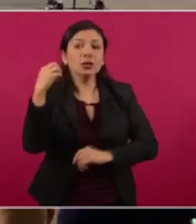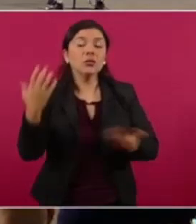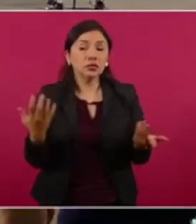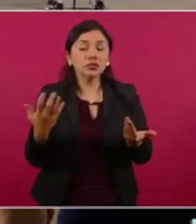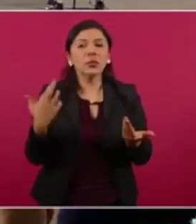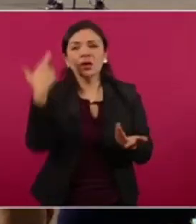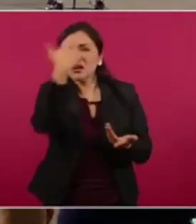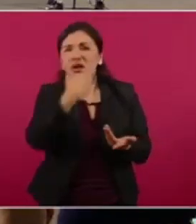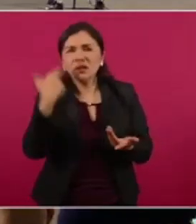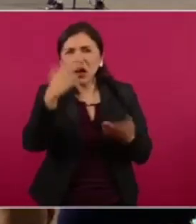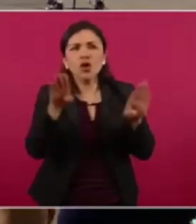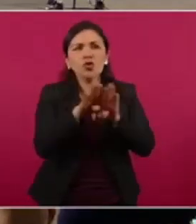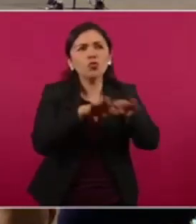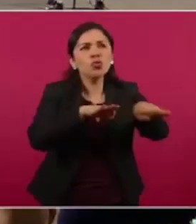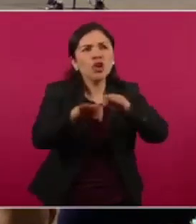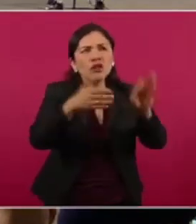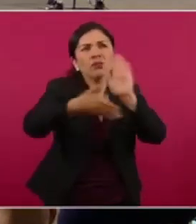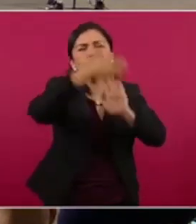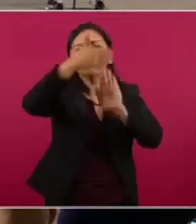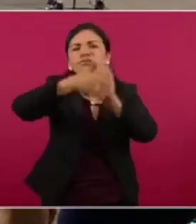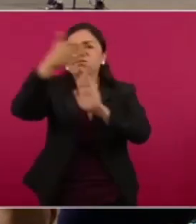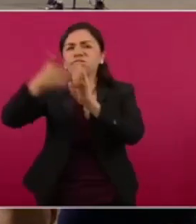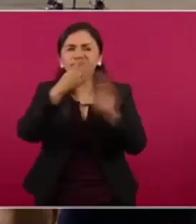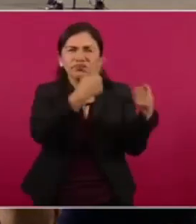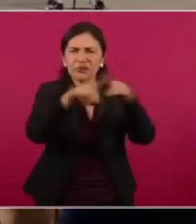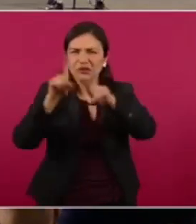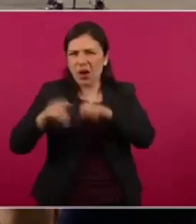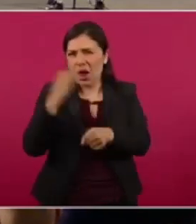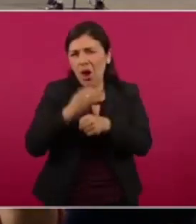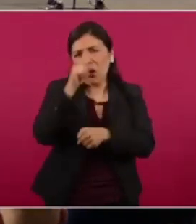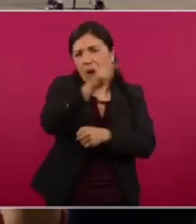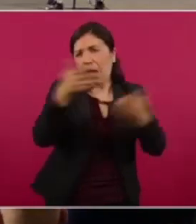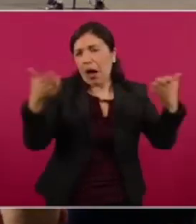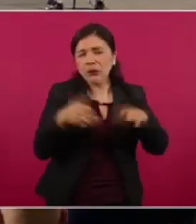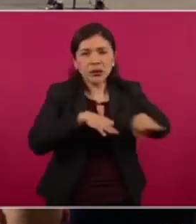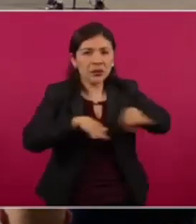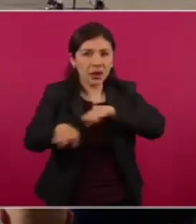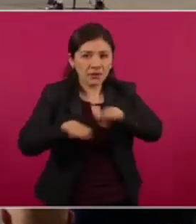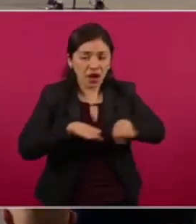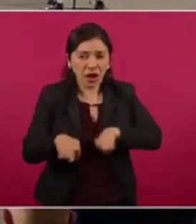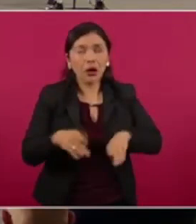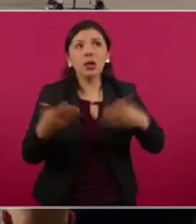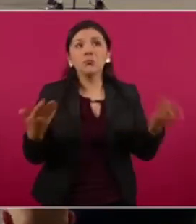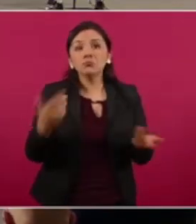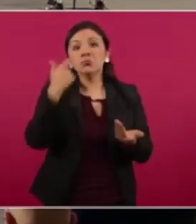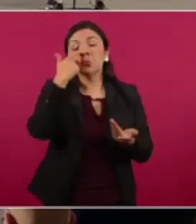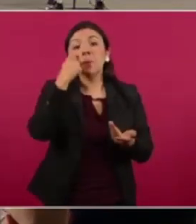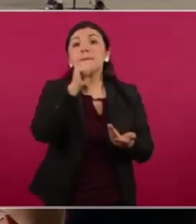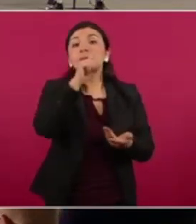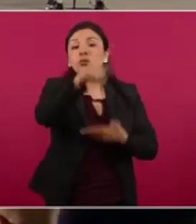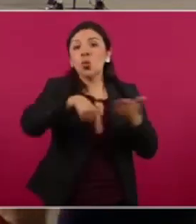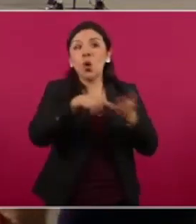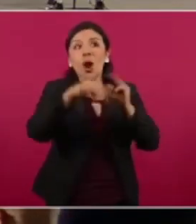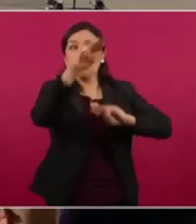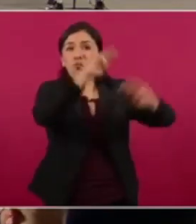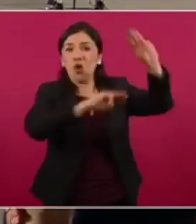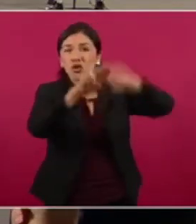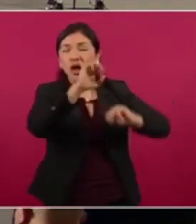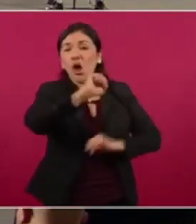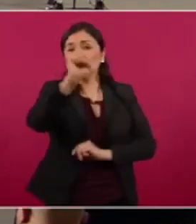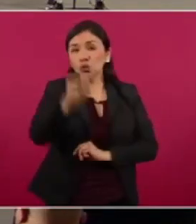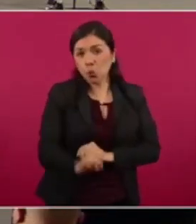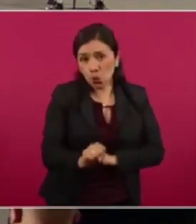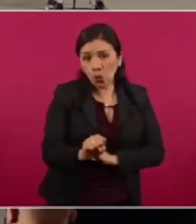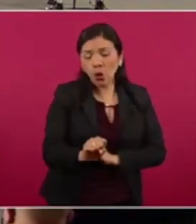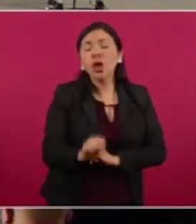revisar obras que están en proceso, tanto en la Sierra Sur